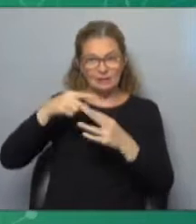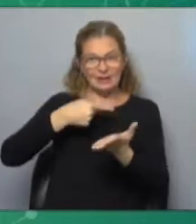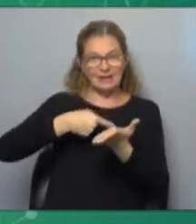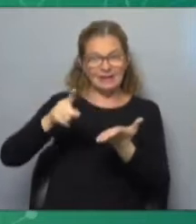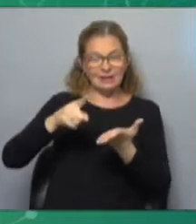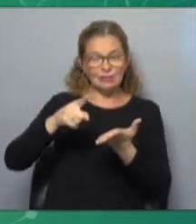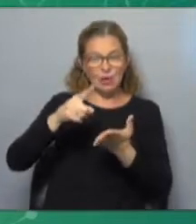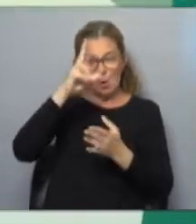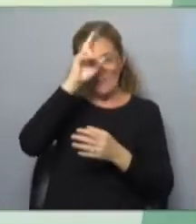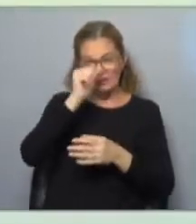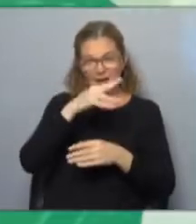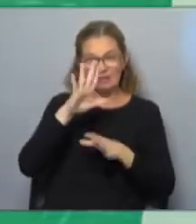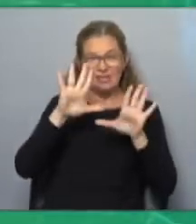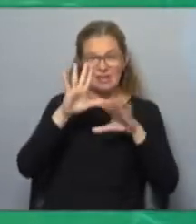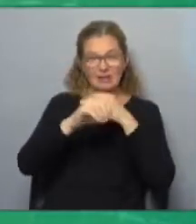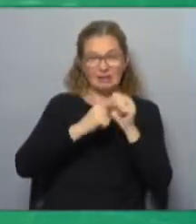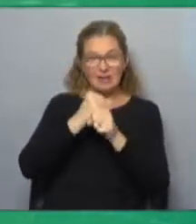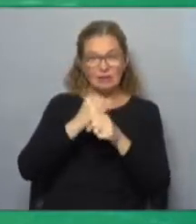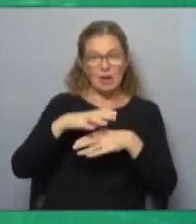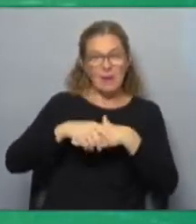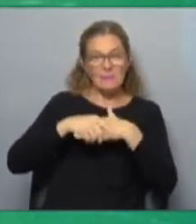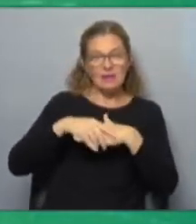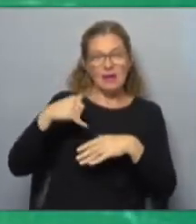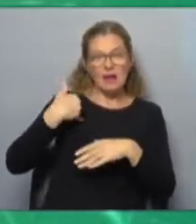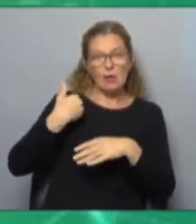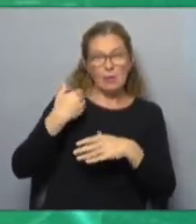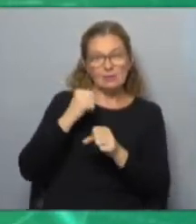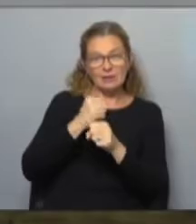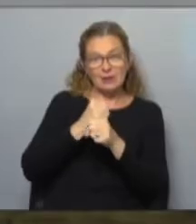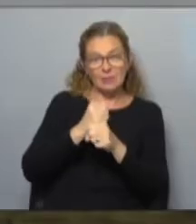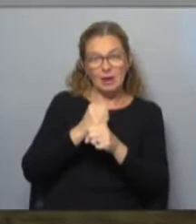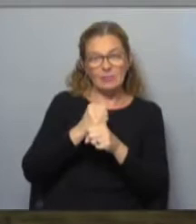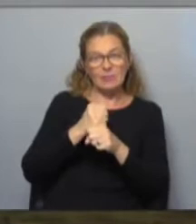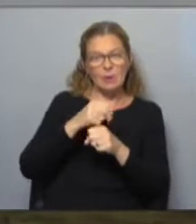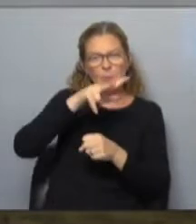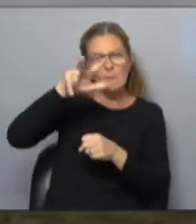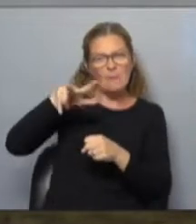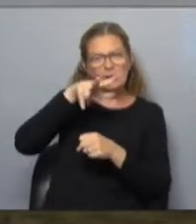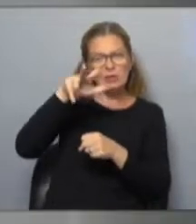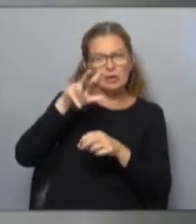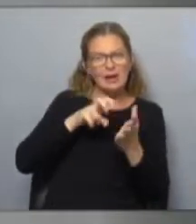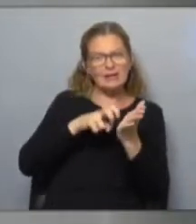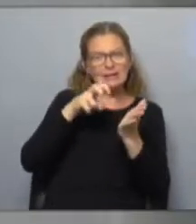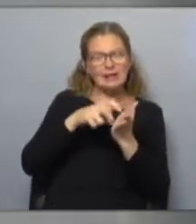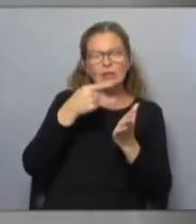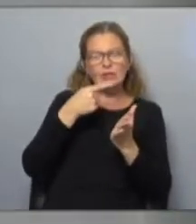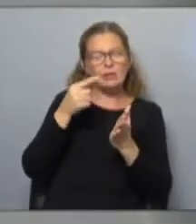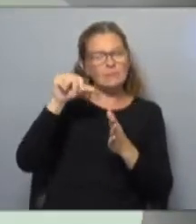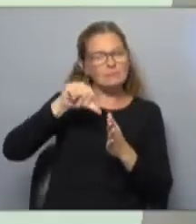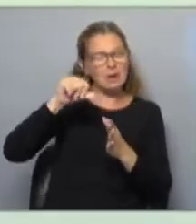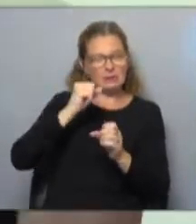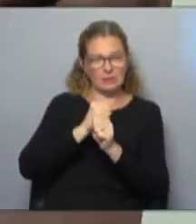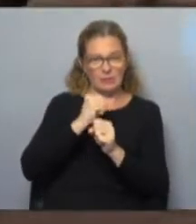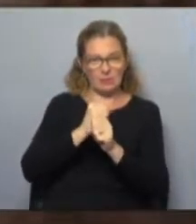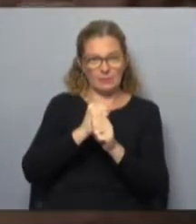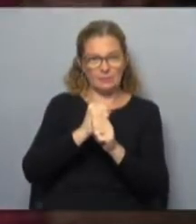hospitalarios hace una década. Amigas de la joven fallecida mientras trabajaba en un parque eólico en Salto denuncian malas condiciones laborales.